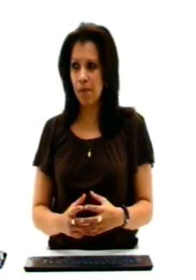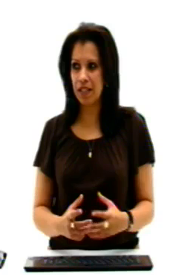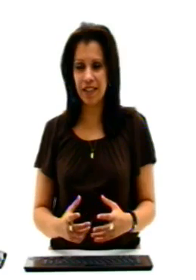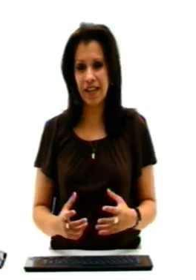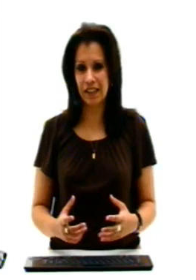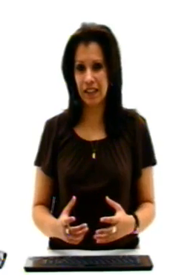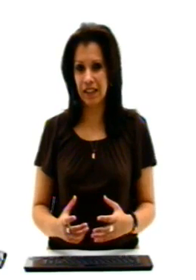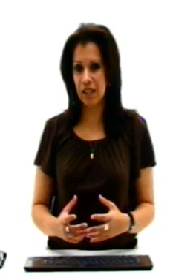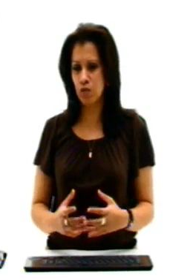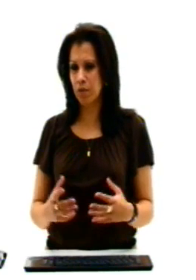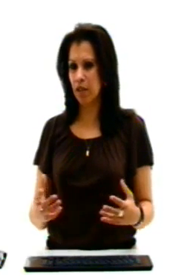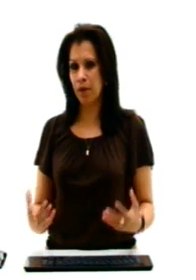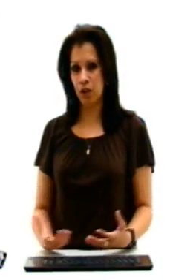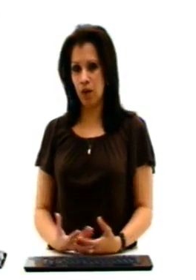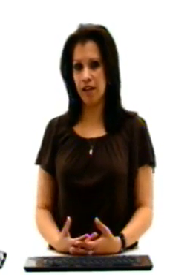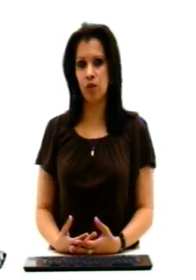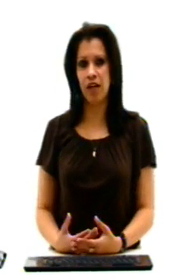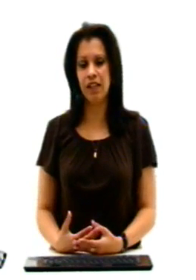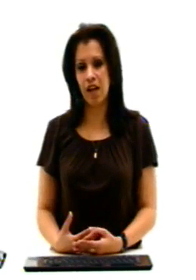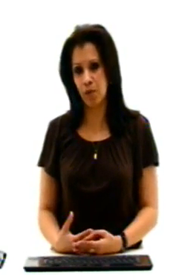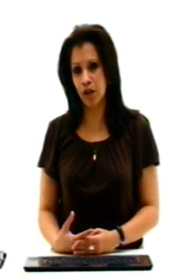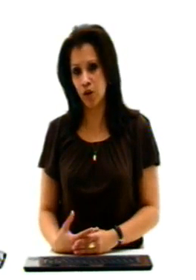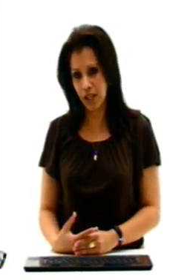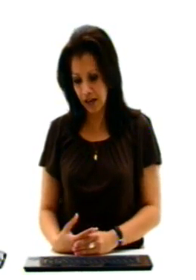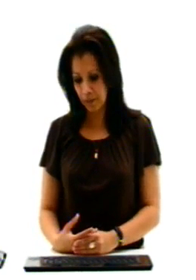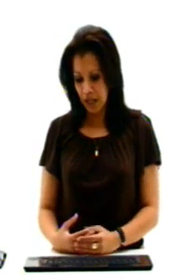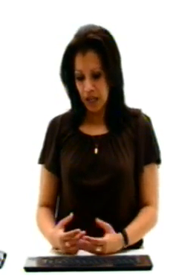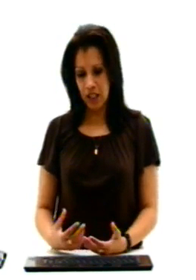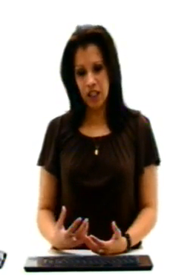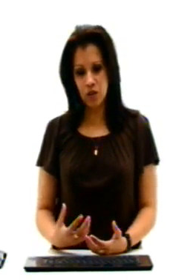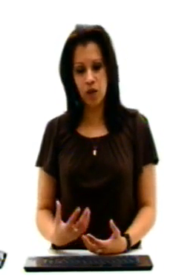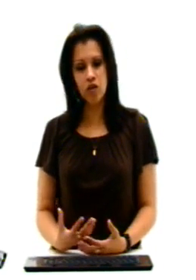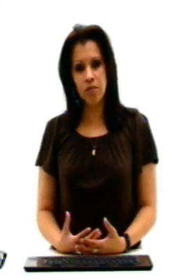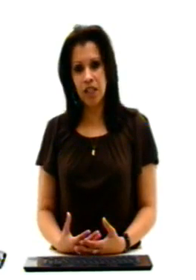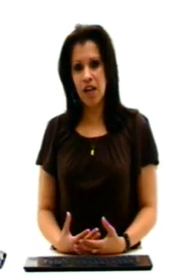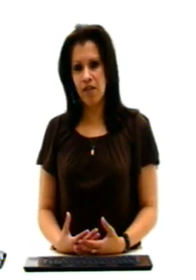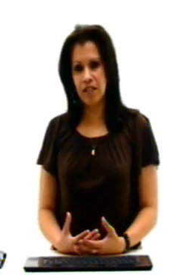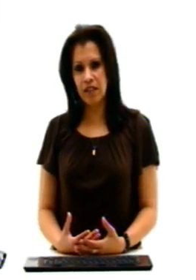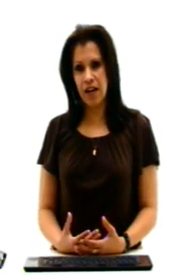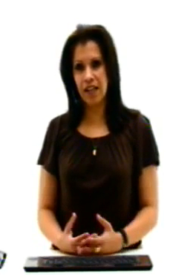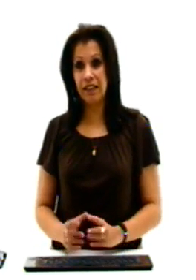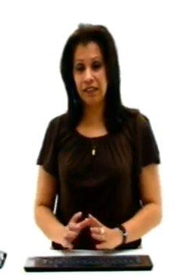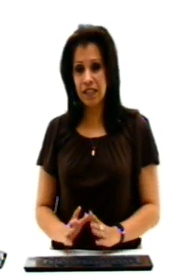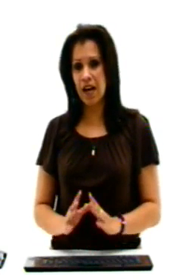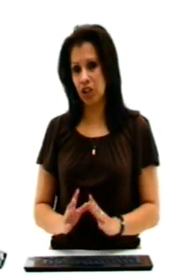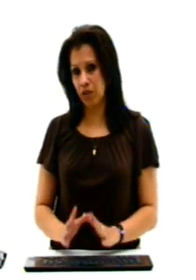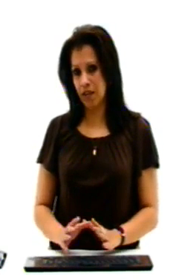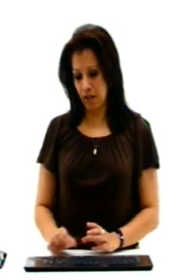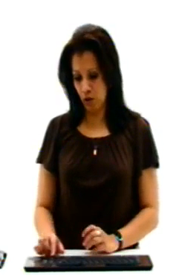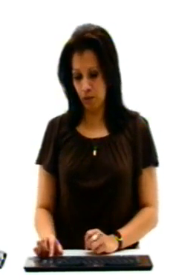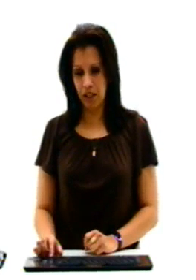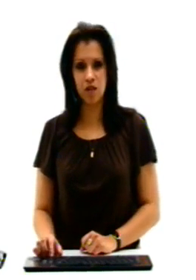Honduras presenta características sumamente particulares durante la época colonial y Su economía la va a centrar en tres